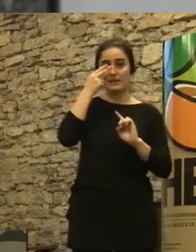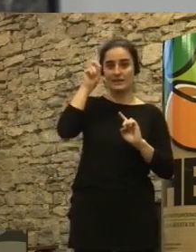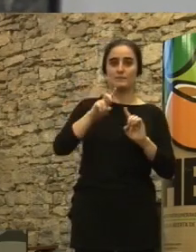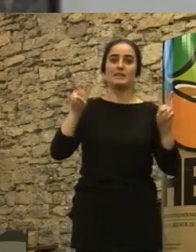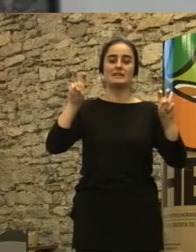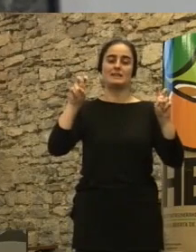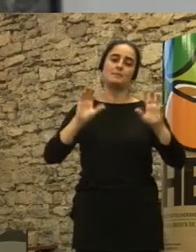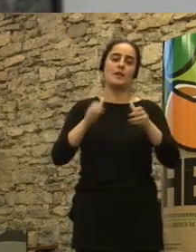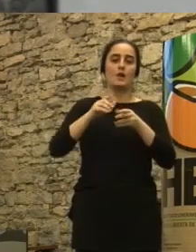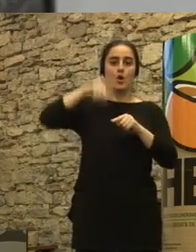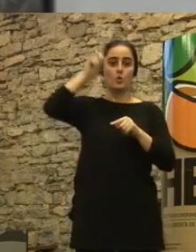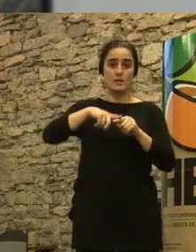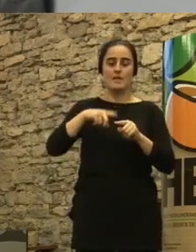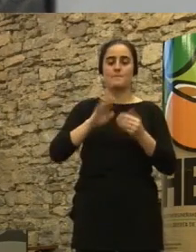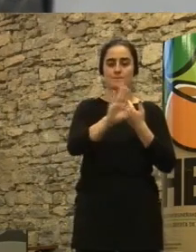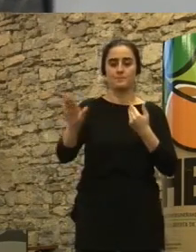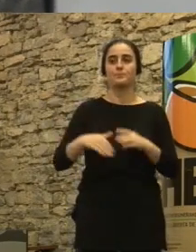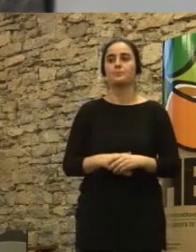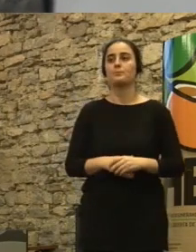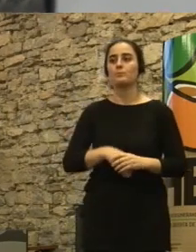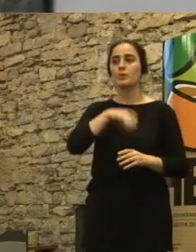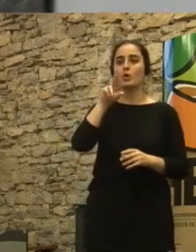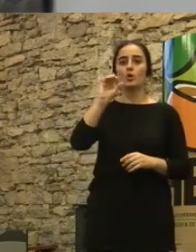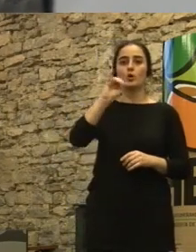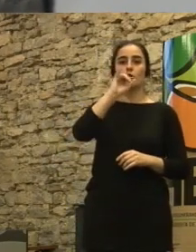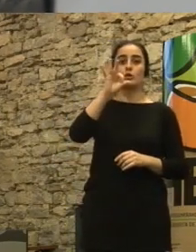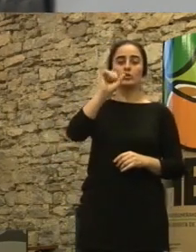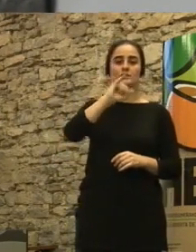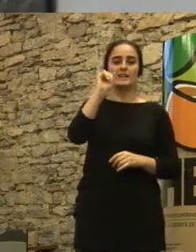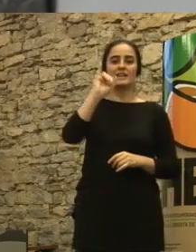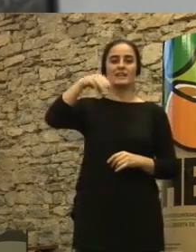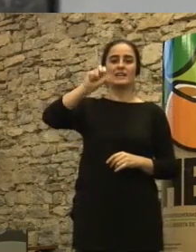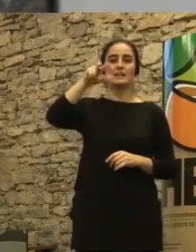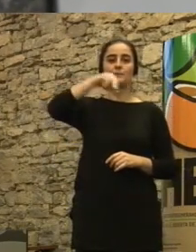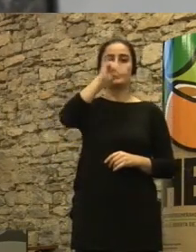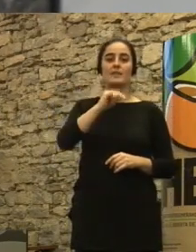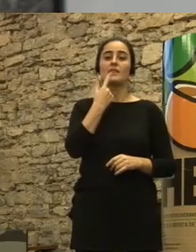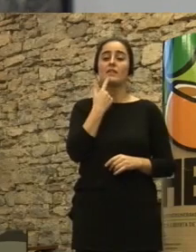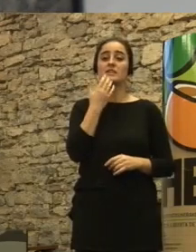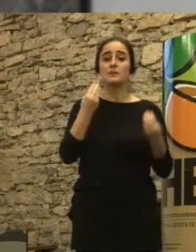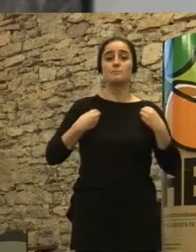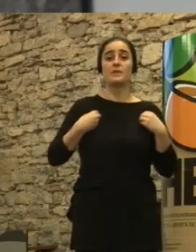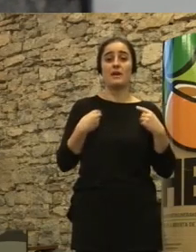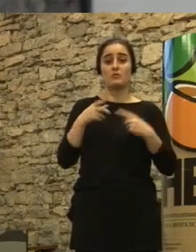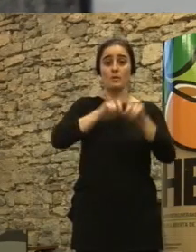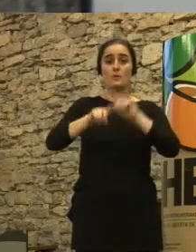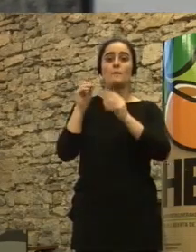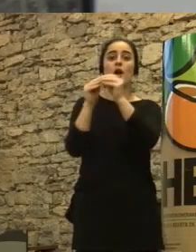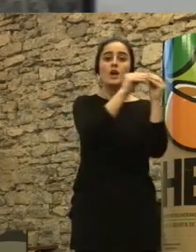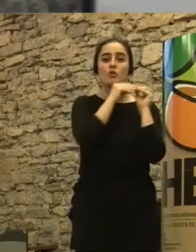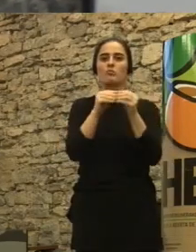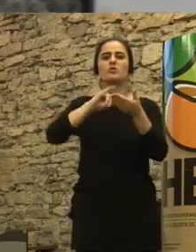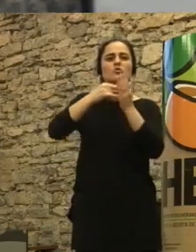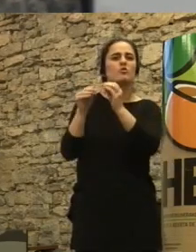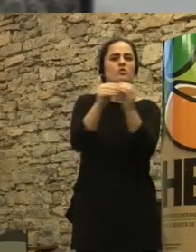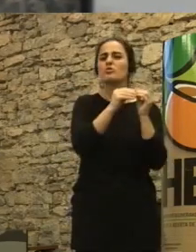comunidad de vecinos. Dice Rosa Jiménez, si la vida es un problema en común, ¿por qué no lo resolvemos también en comunidad? Bueno, Rosa